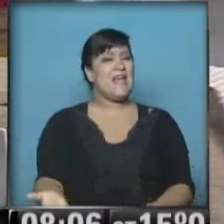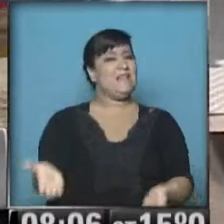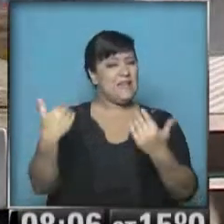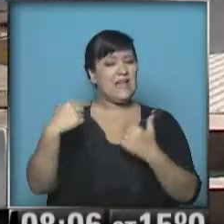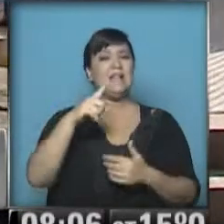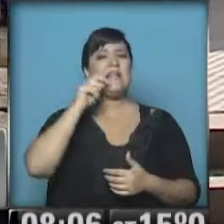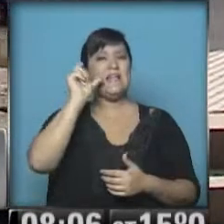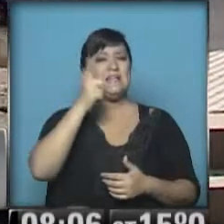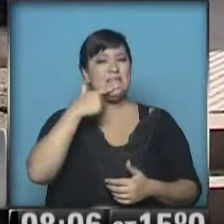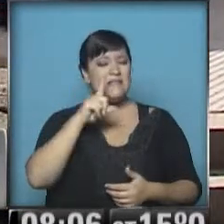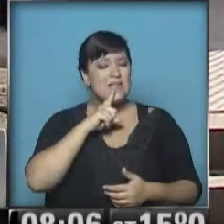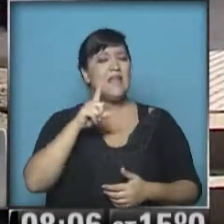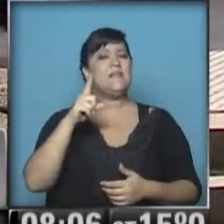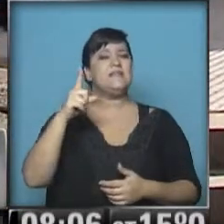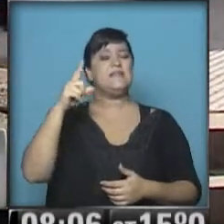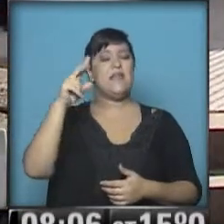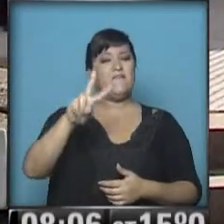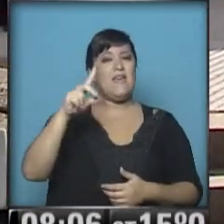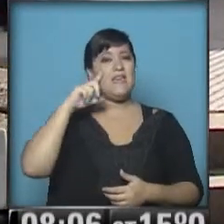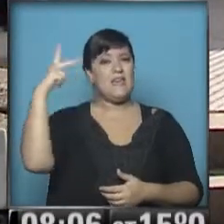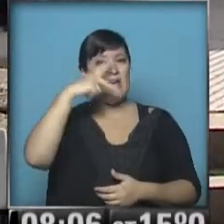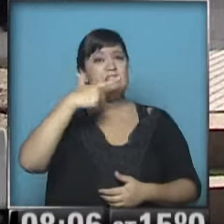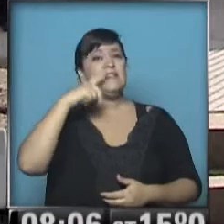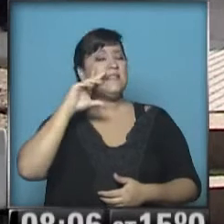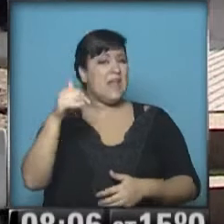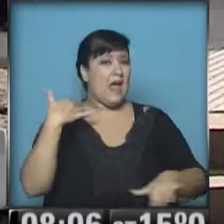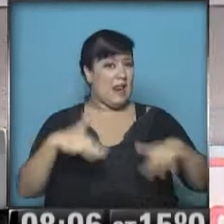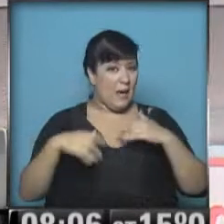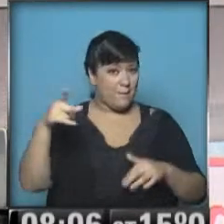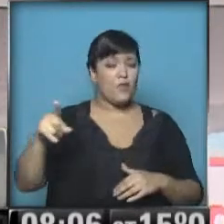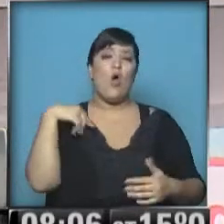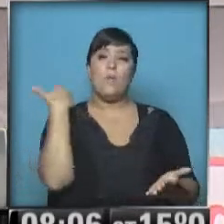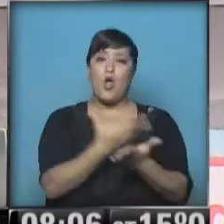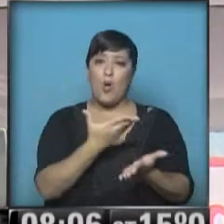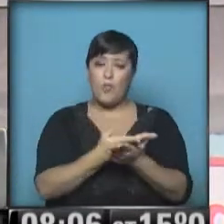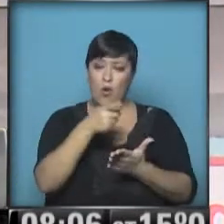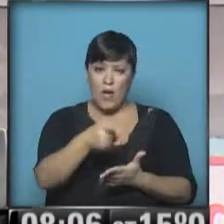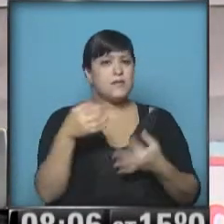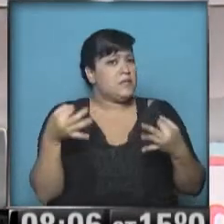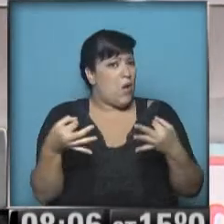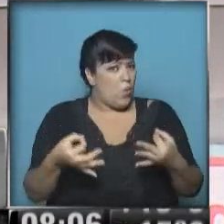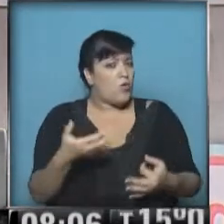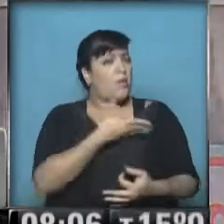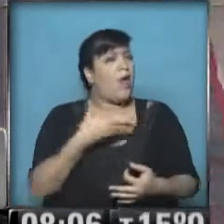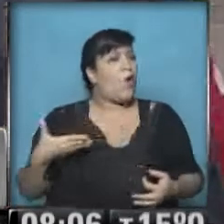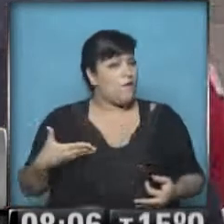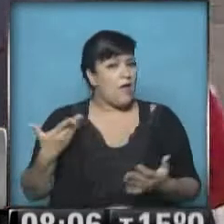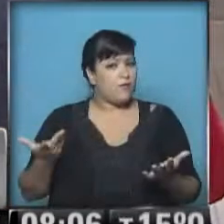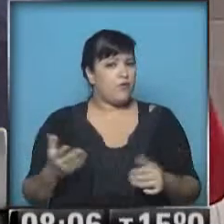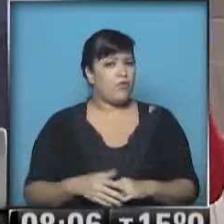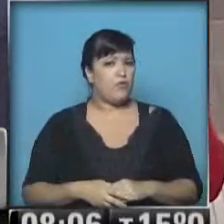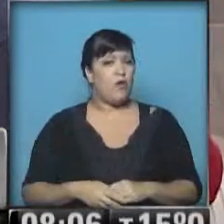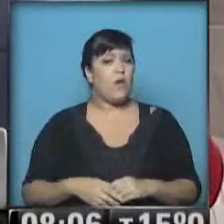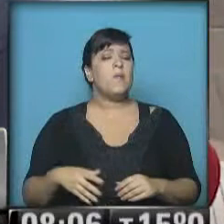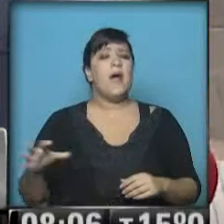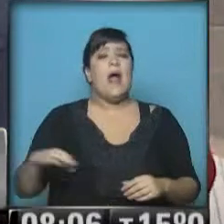de VIH-Sida rápido. Una buena propuesta del gobierno como para vivir y que la gente pueda llevar una